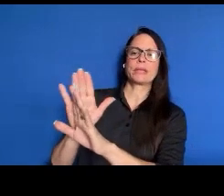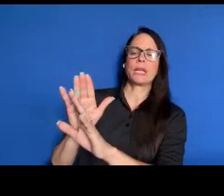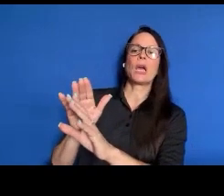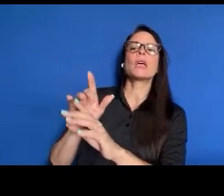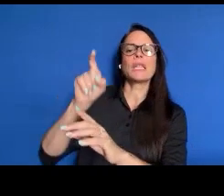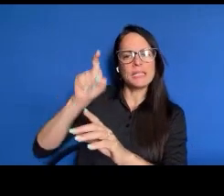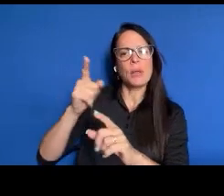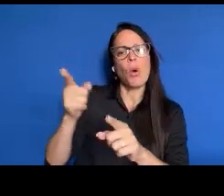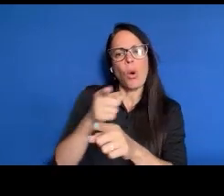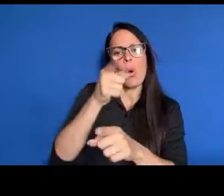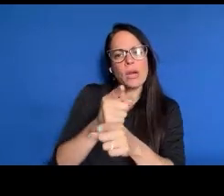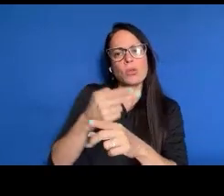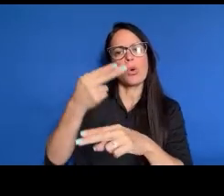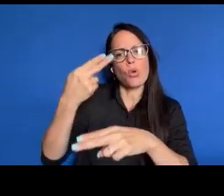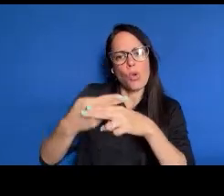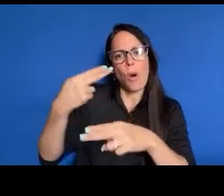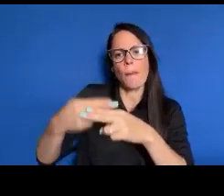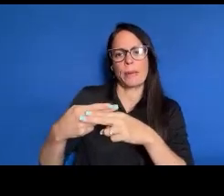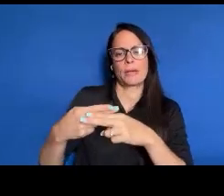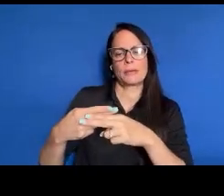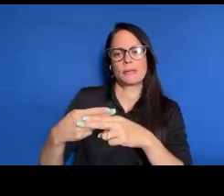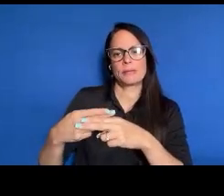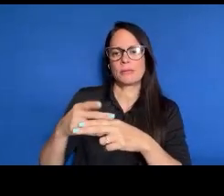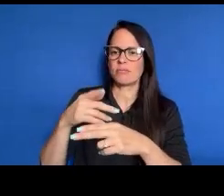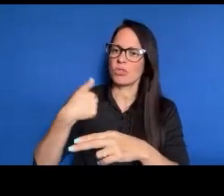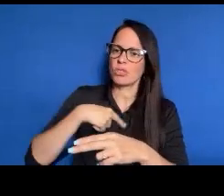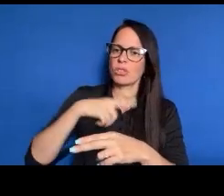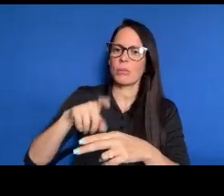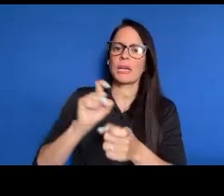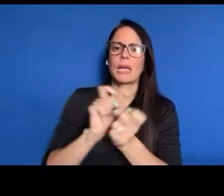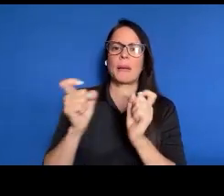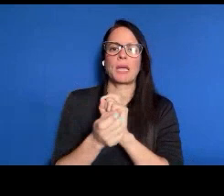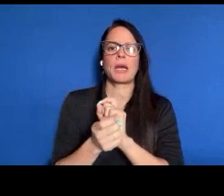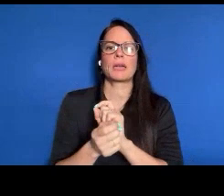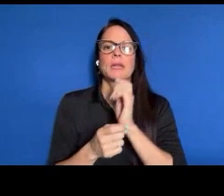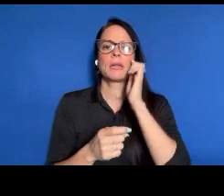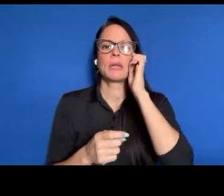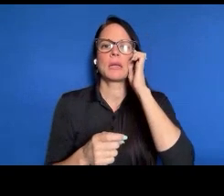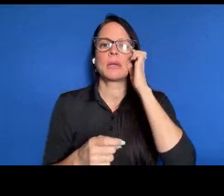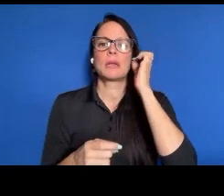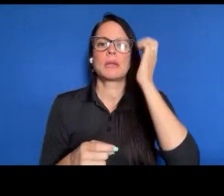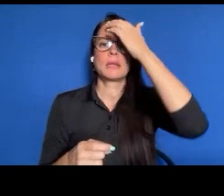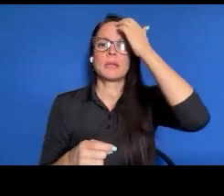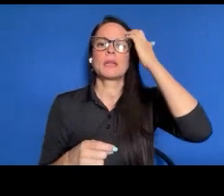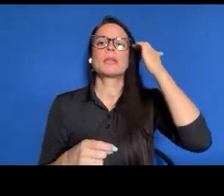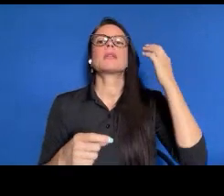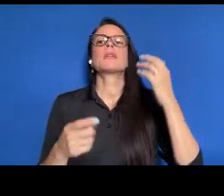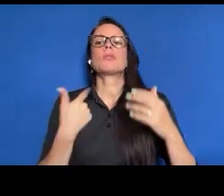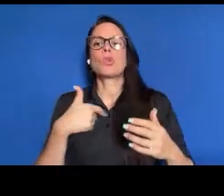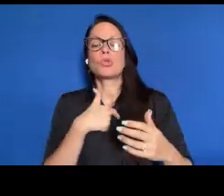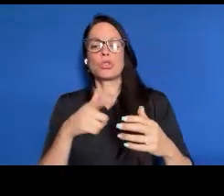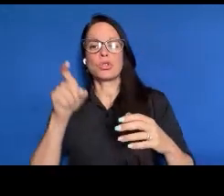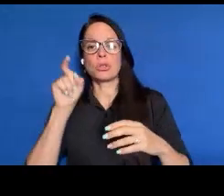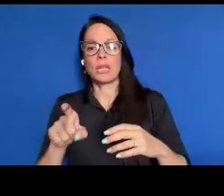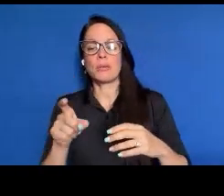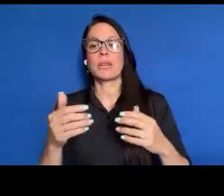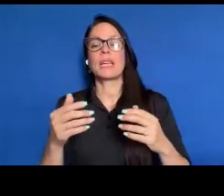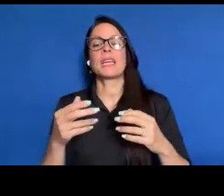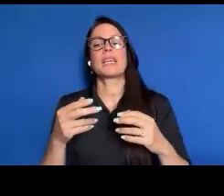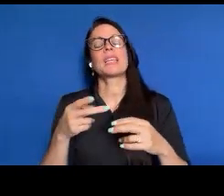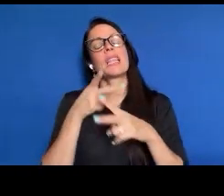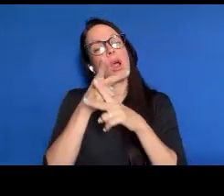hecho referencia. Y en esto me uno mucho a lo que el doctor Román siempre recalca, que a veces hay que tener mucho cuidado en cómo se refieren